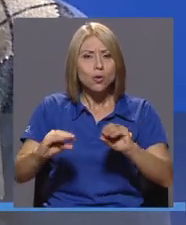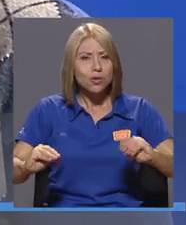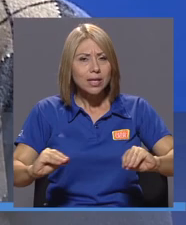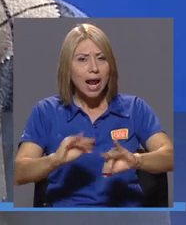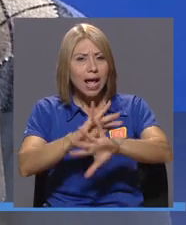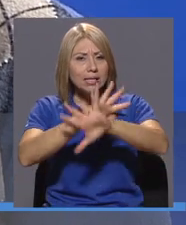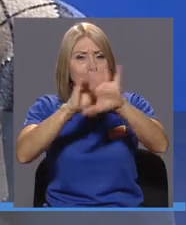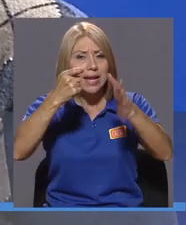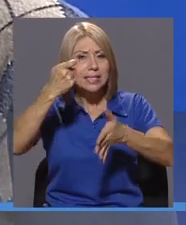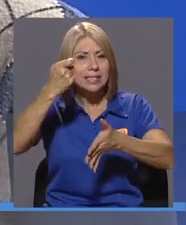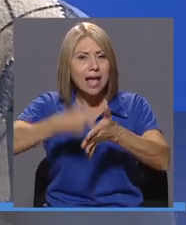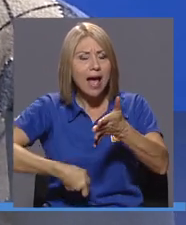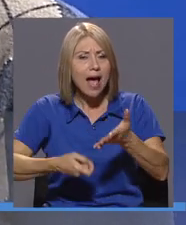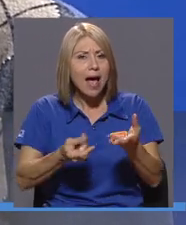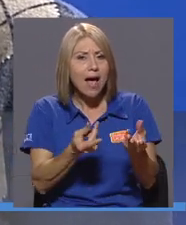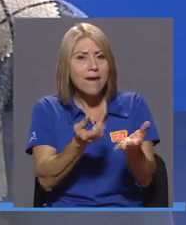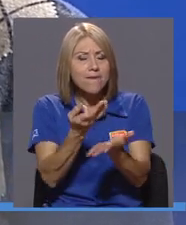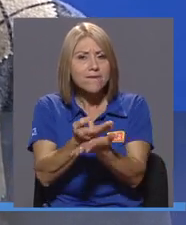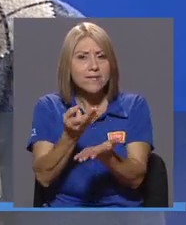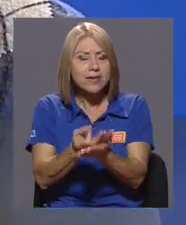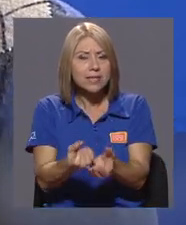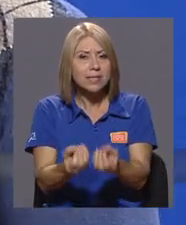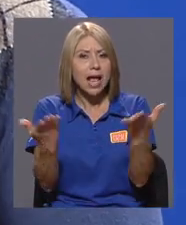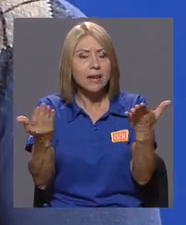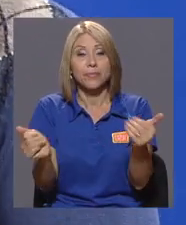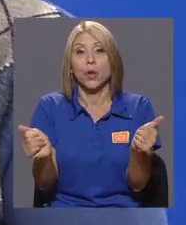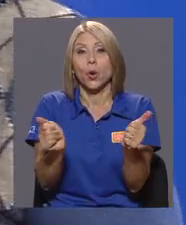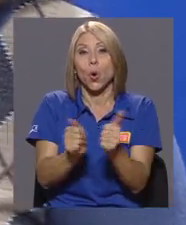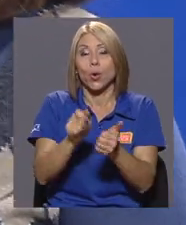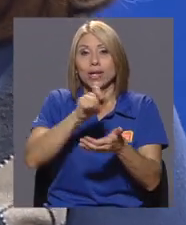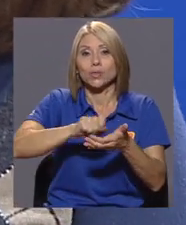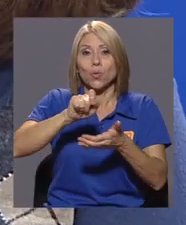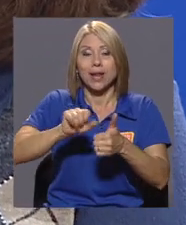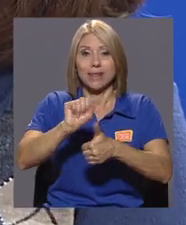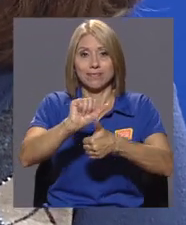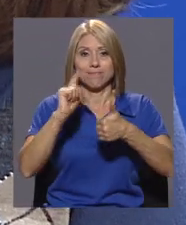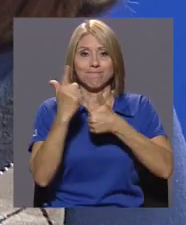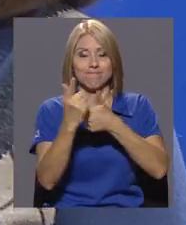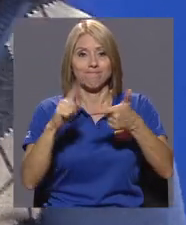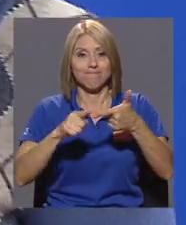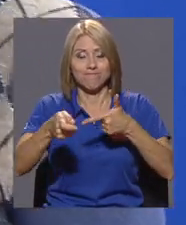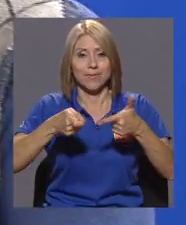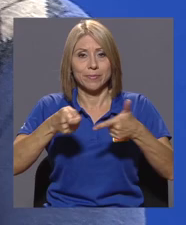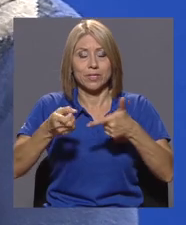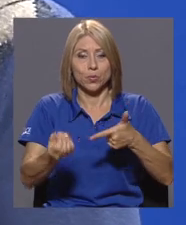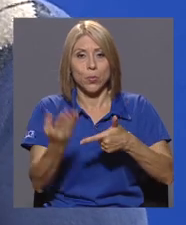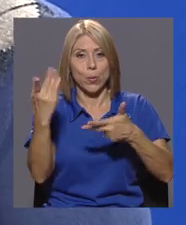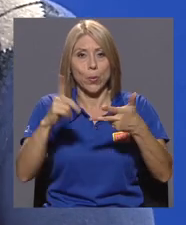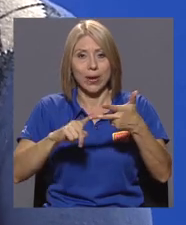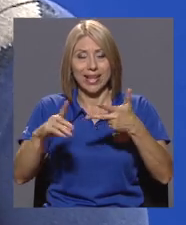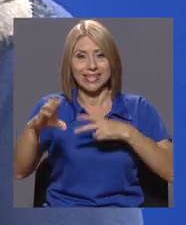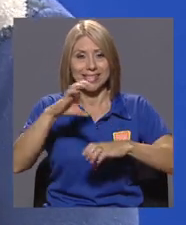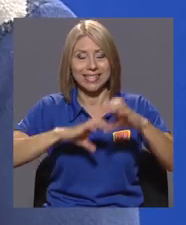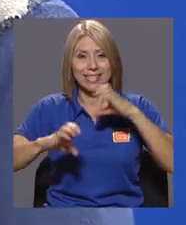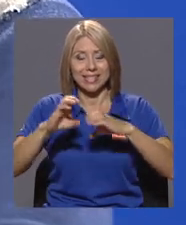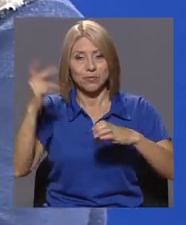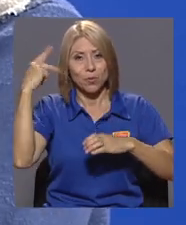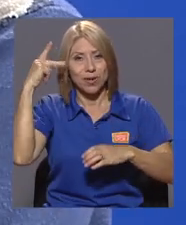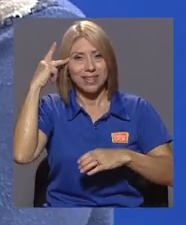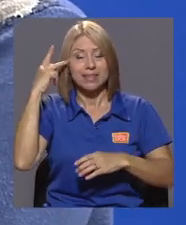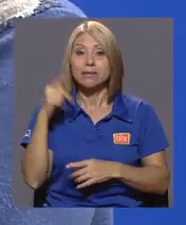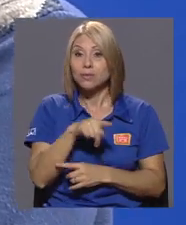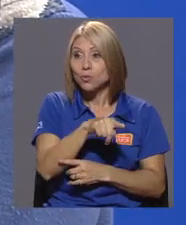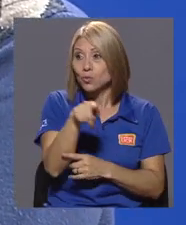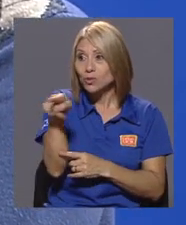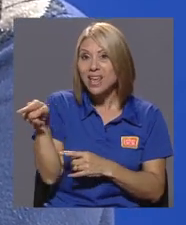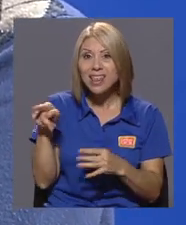que en conjunto con lo que es la escuela de sociología de administración pública y de ciencias políticas ustedes